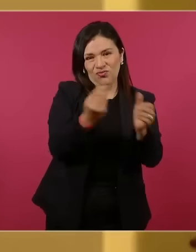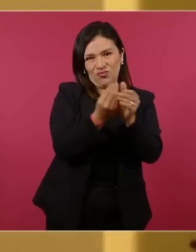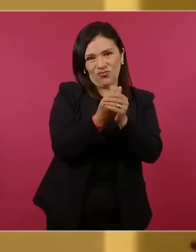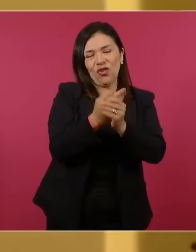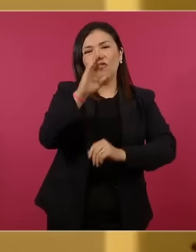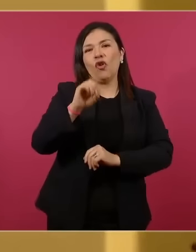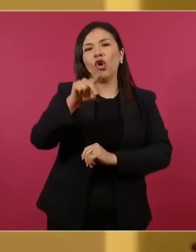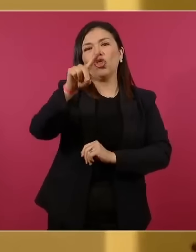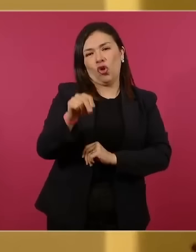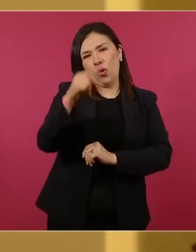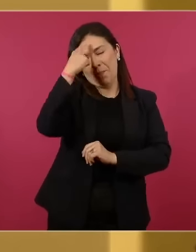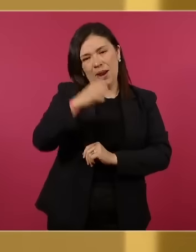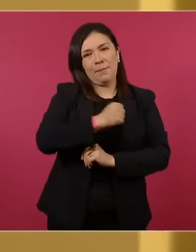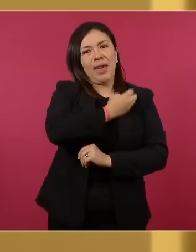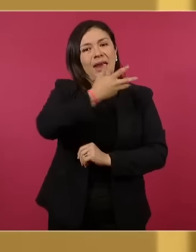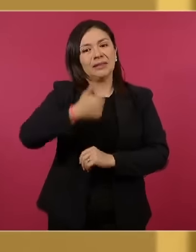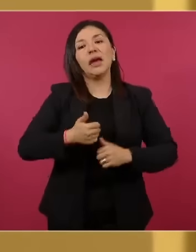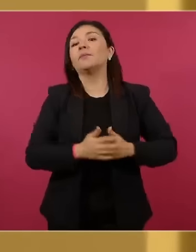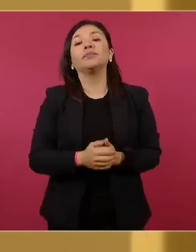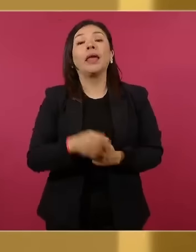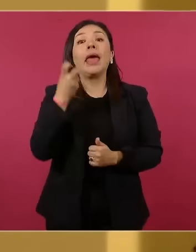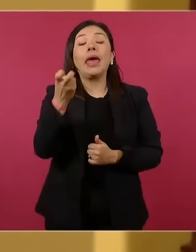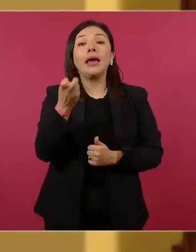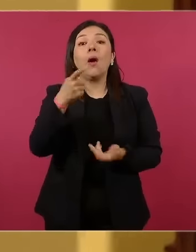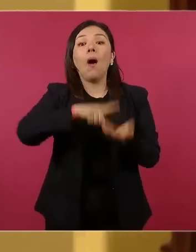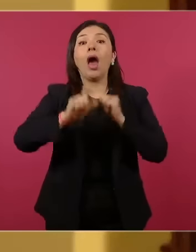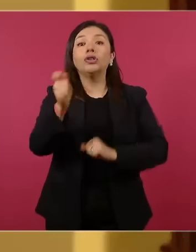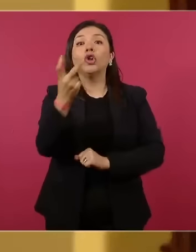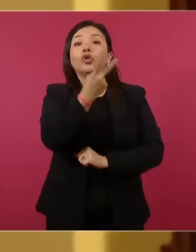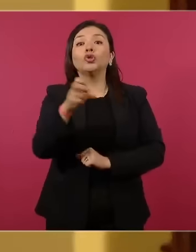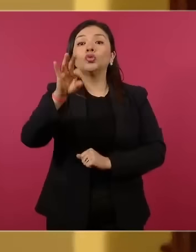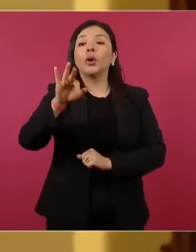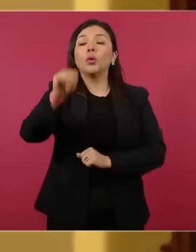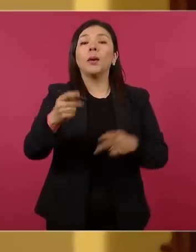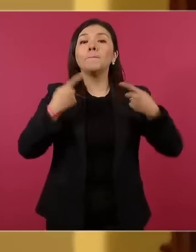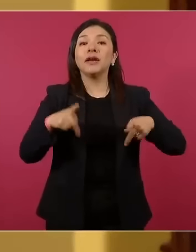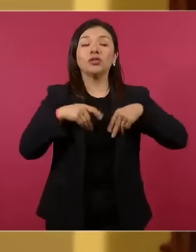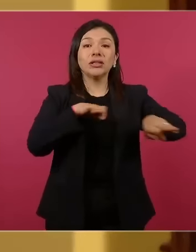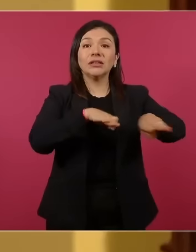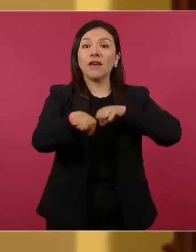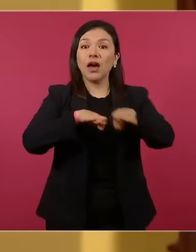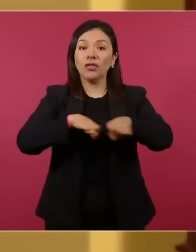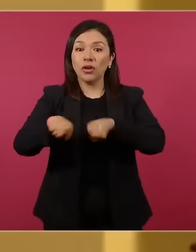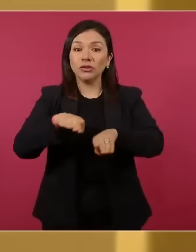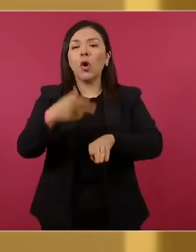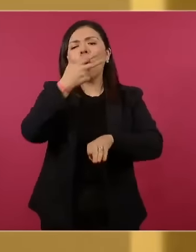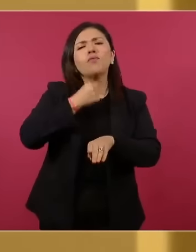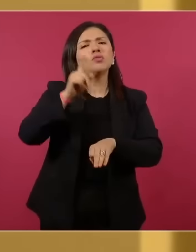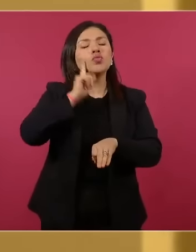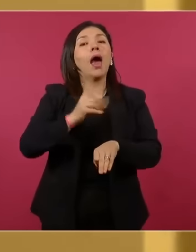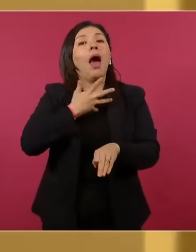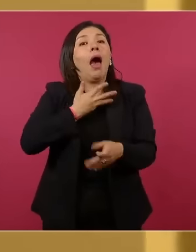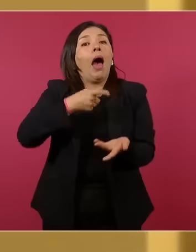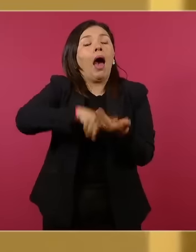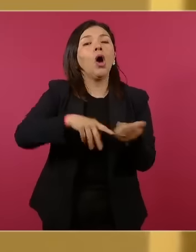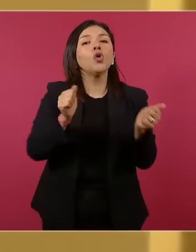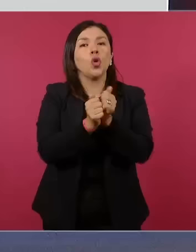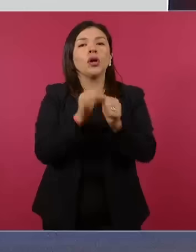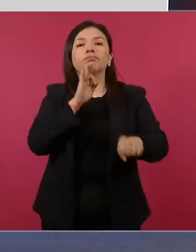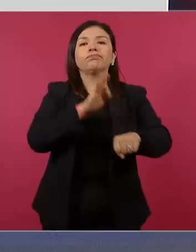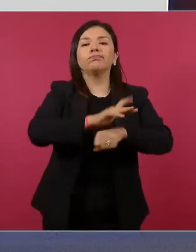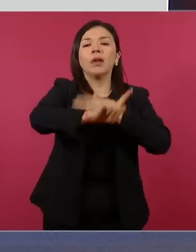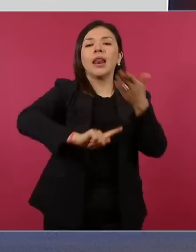pensiones para el bienestar. Estamos hablando aquí de 249 trabajadoras y trabajadores que estaban al amparo de la